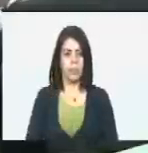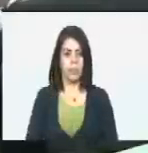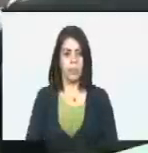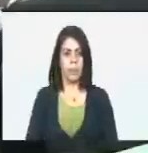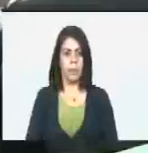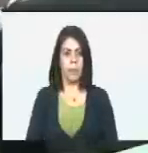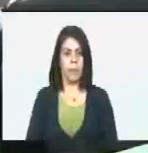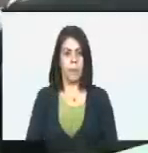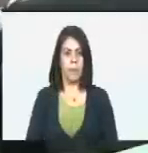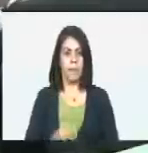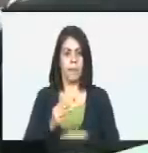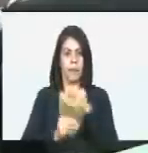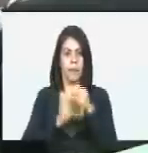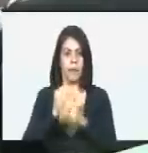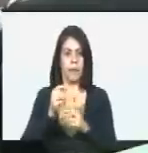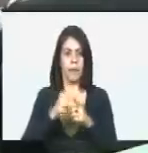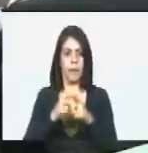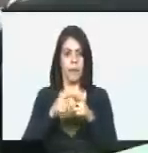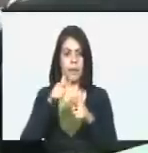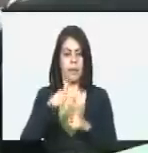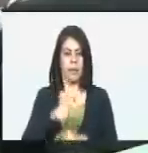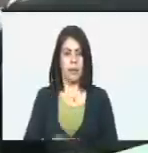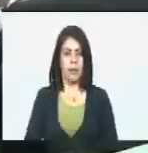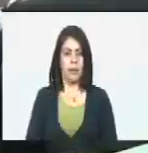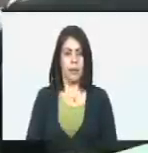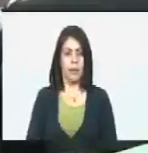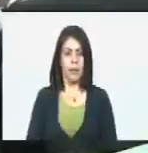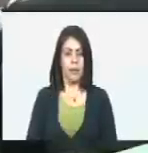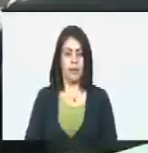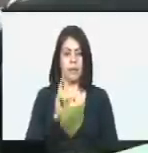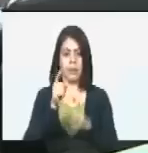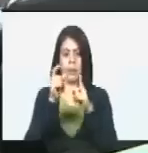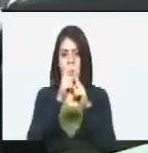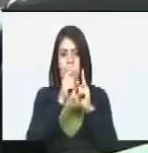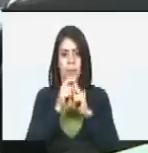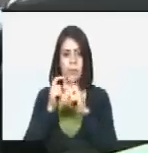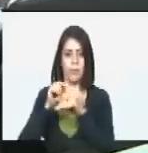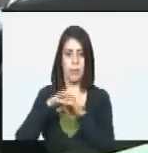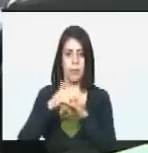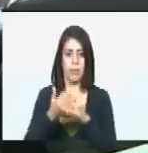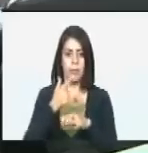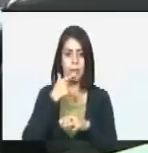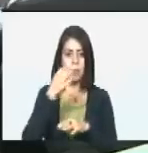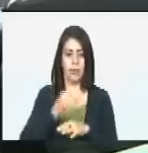vaya a terminar con acierto estas palabras, porque de una vez más